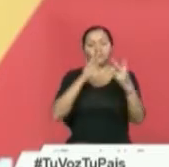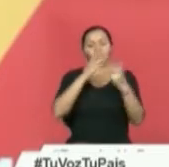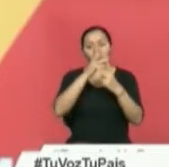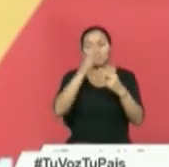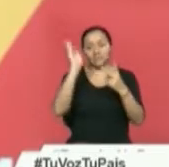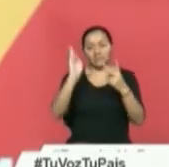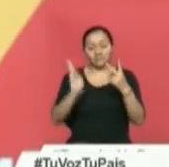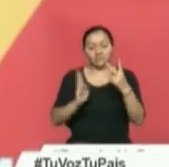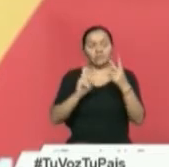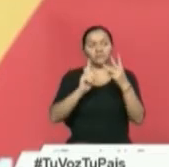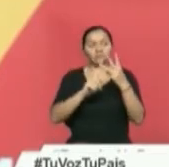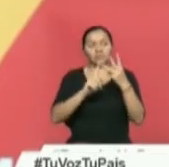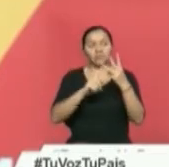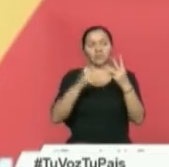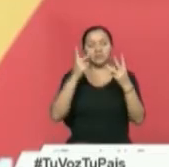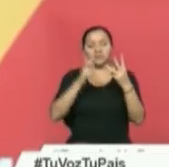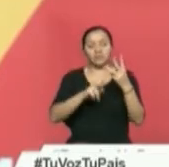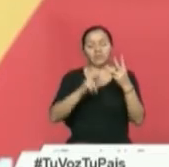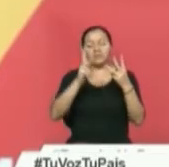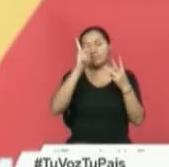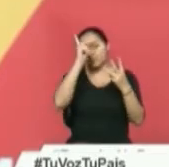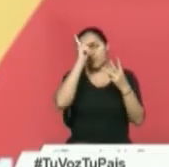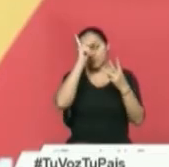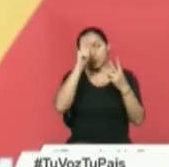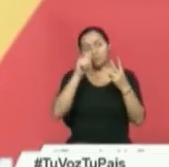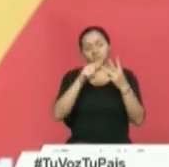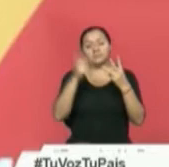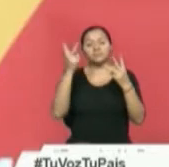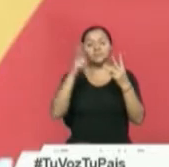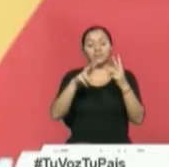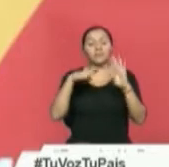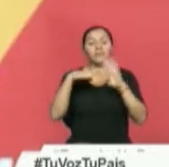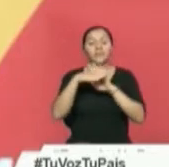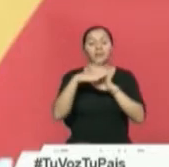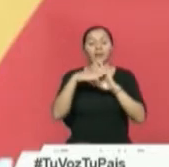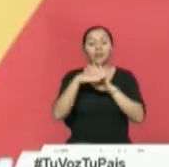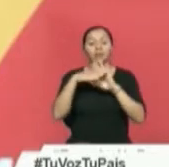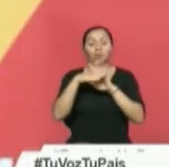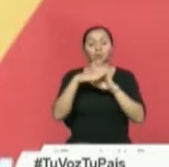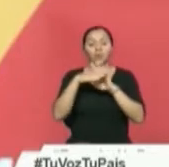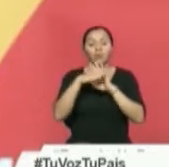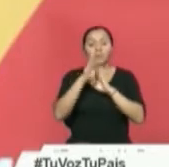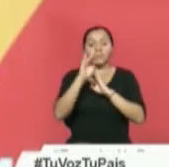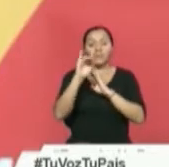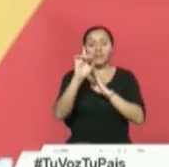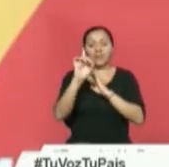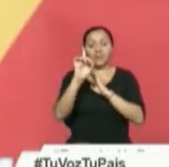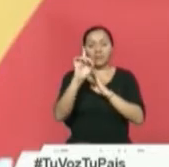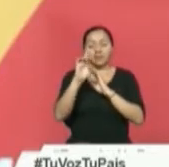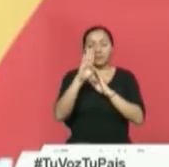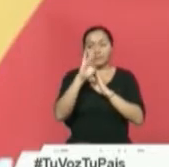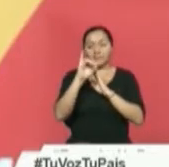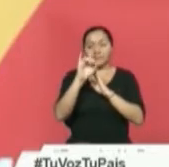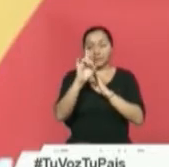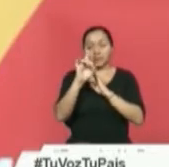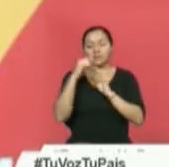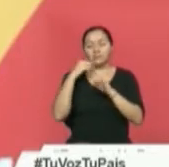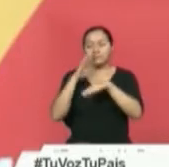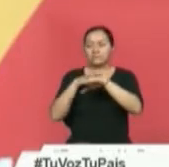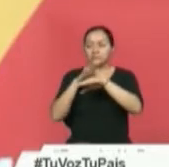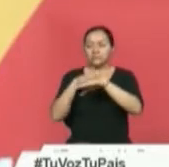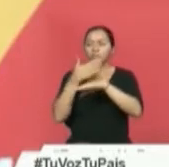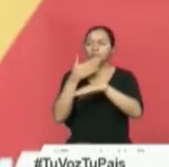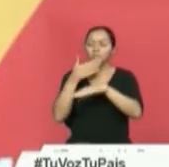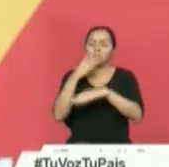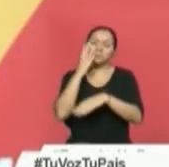Perú, y pedimos asistencia técnica al BID, y ahí nos enviaron un experto canadiense. Canadá es uno de los países que más institucionalizado lo tiene en